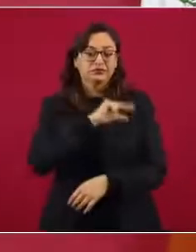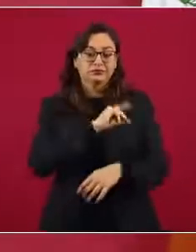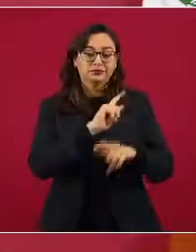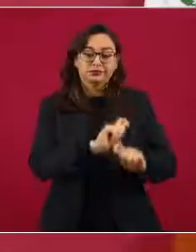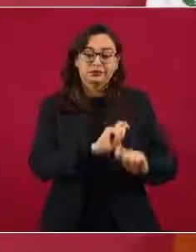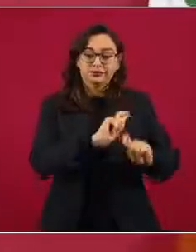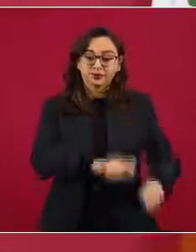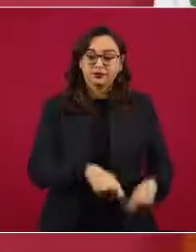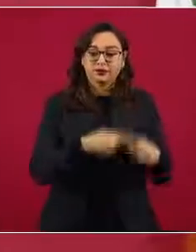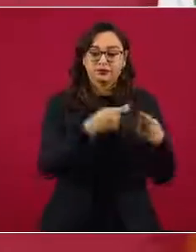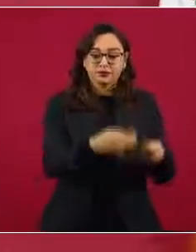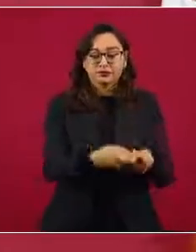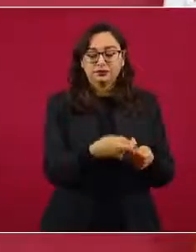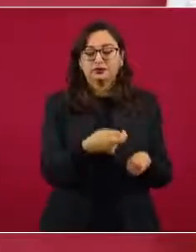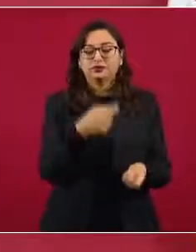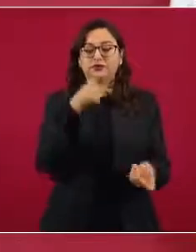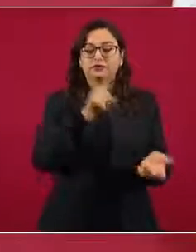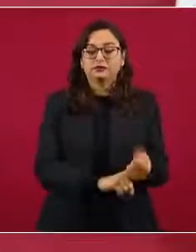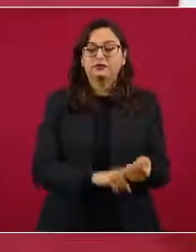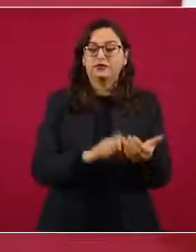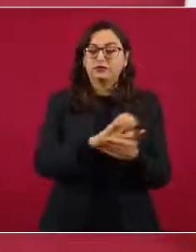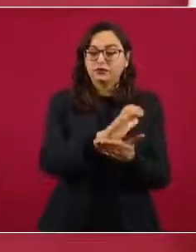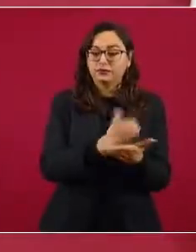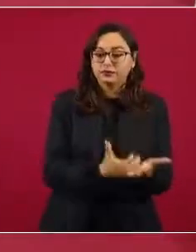y en el contrato se establece